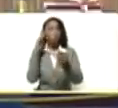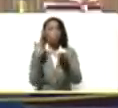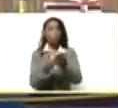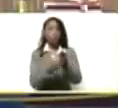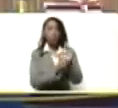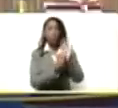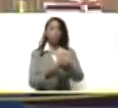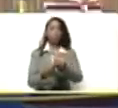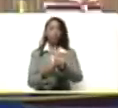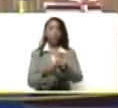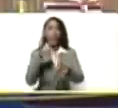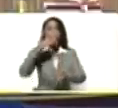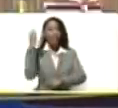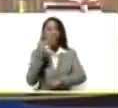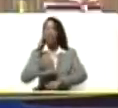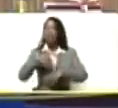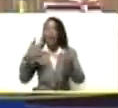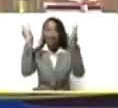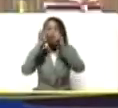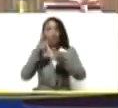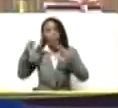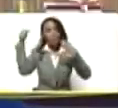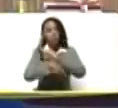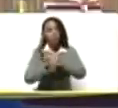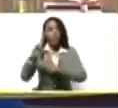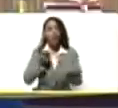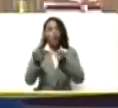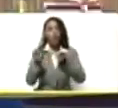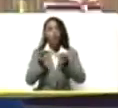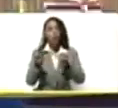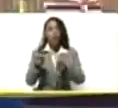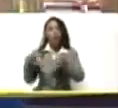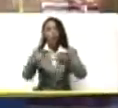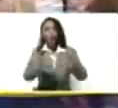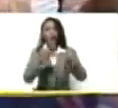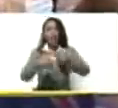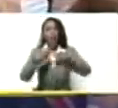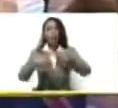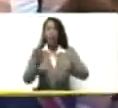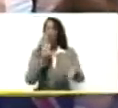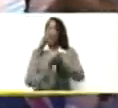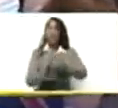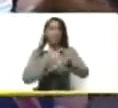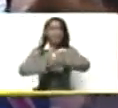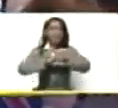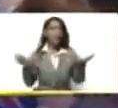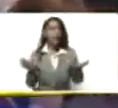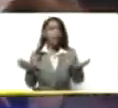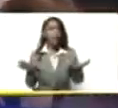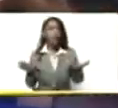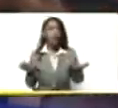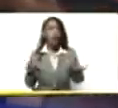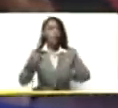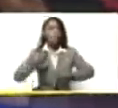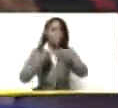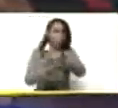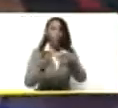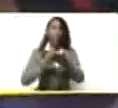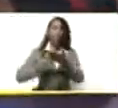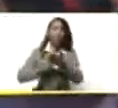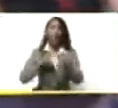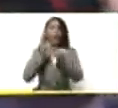disfraz a las mafias que controlan las estaciones de servicio ya basta ya vamos a resolver este asunto